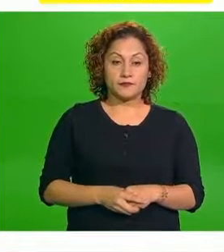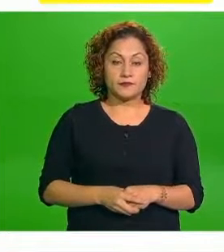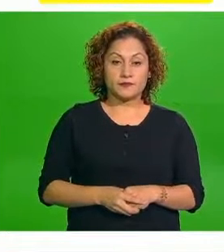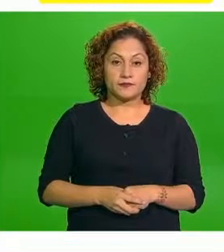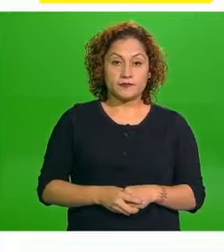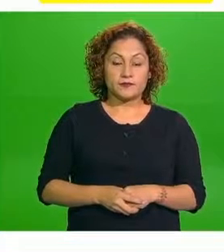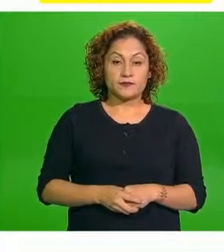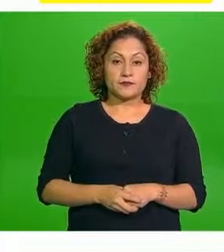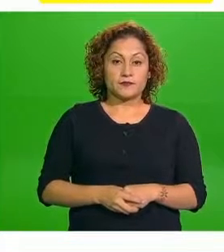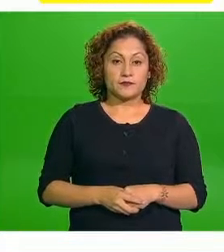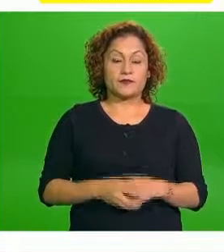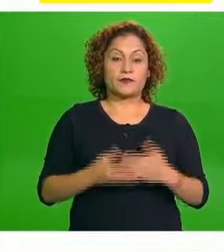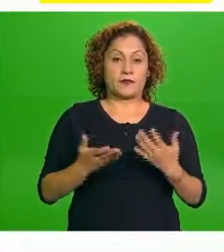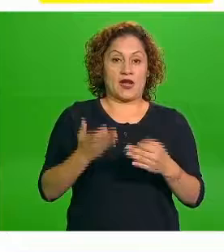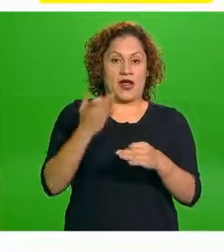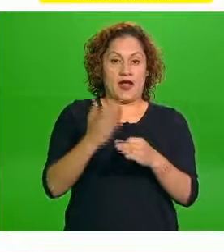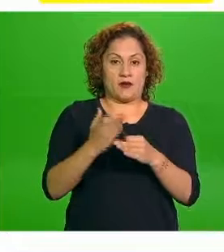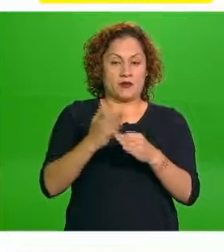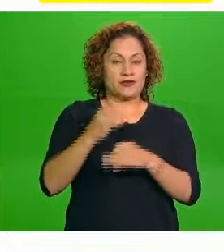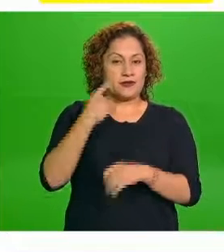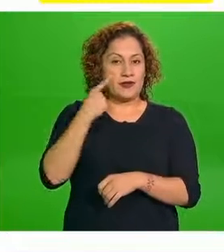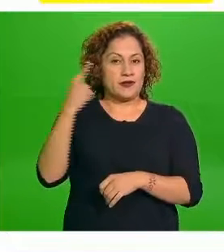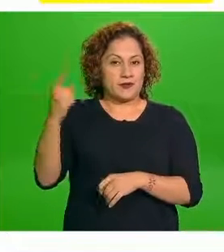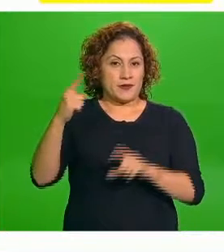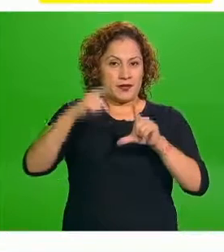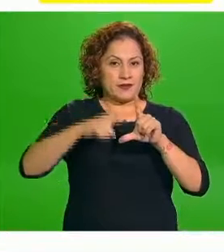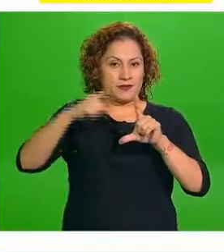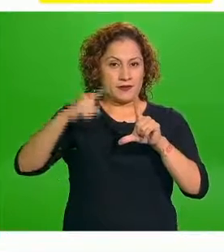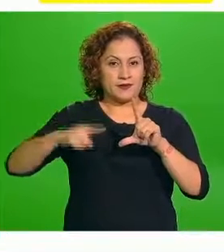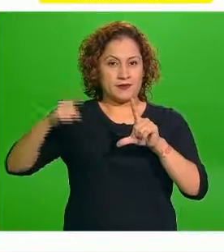Y particularmente en este gráfico podemos